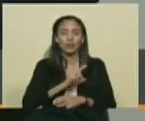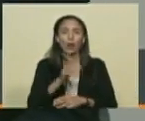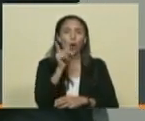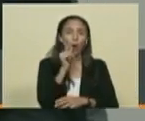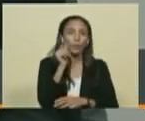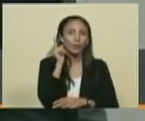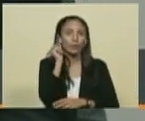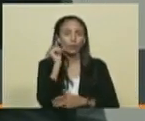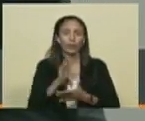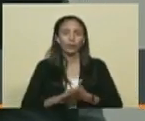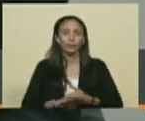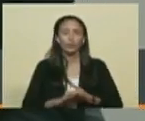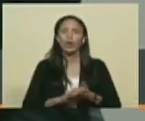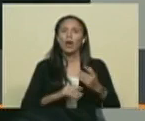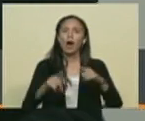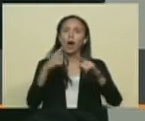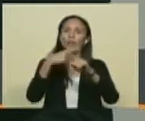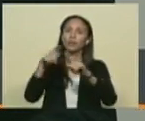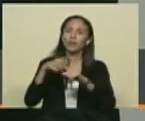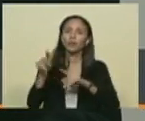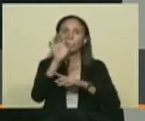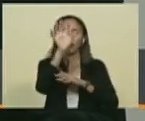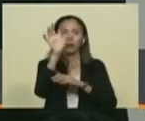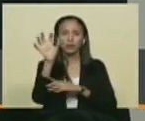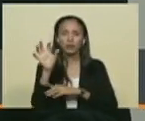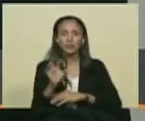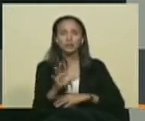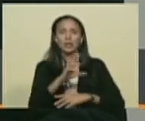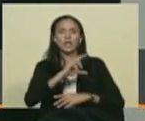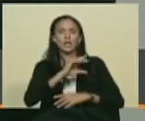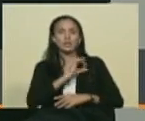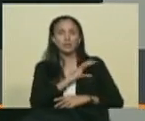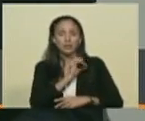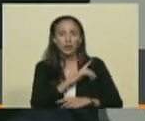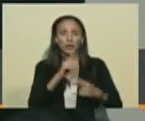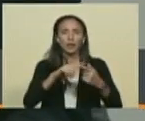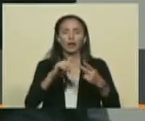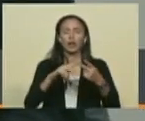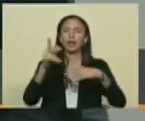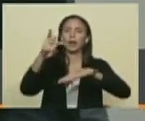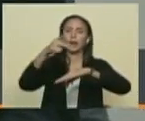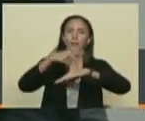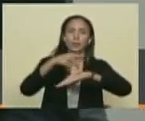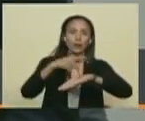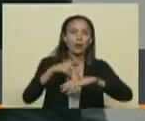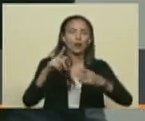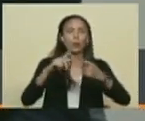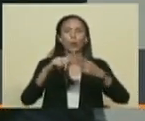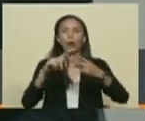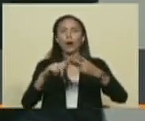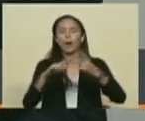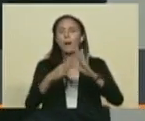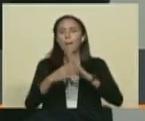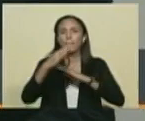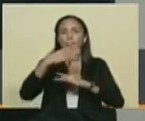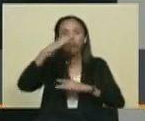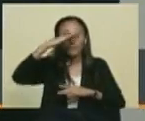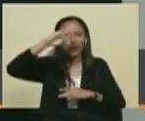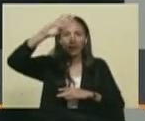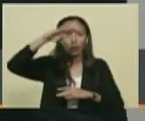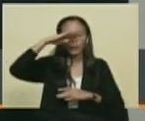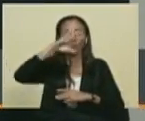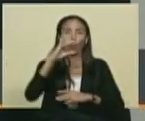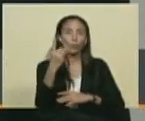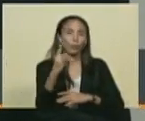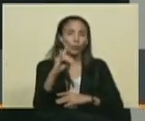de las hermanas repúblicas de México, de Chile, de San Vincent y las Granadinas, de Nicaragua y de